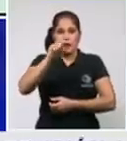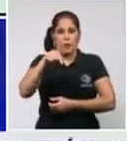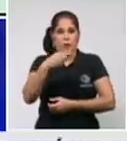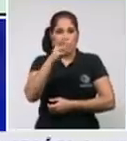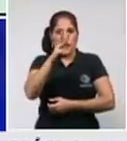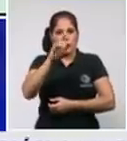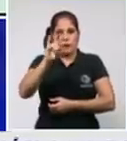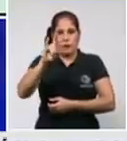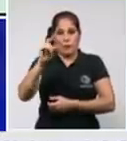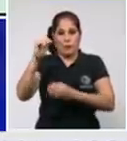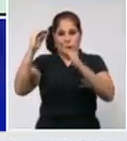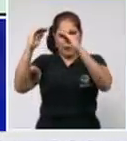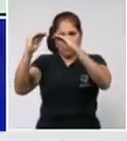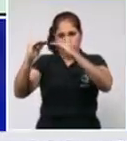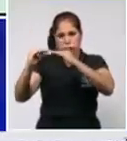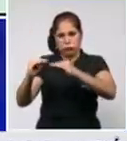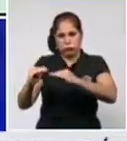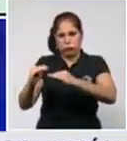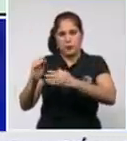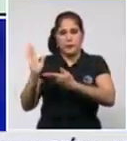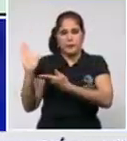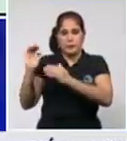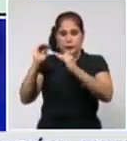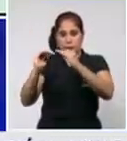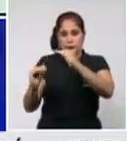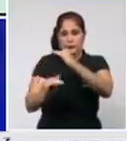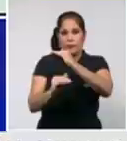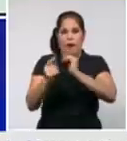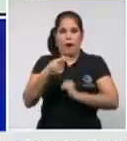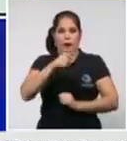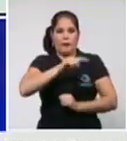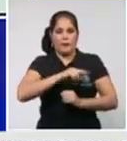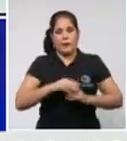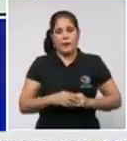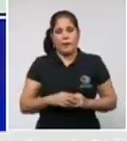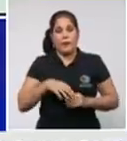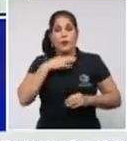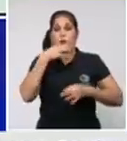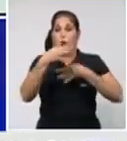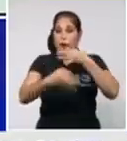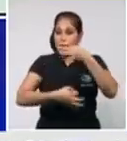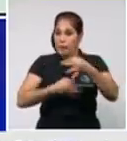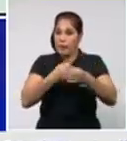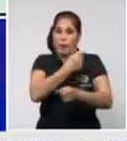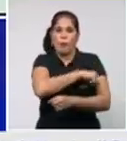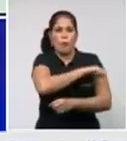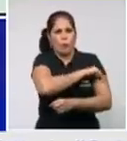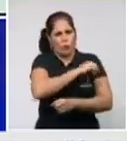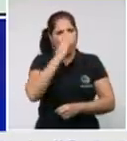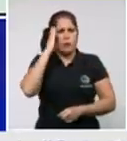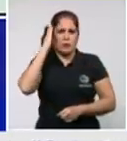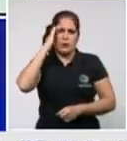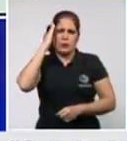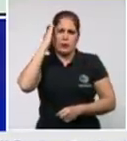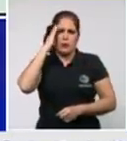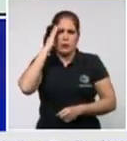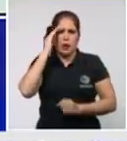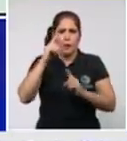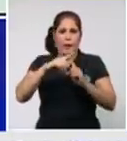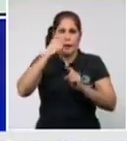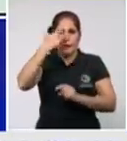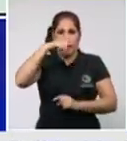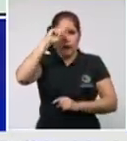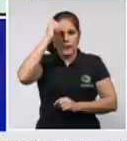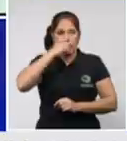0,39, con tasas inferiores a las del día de ayer. Estoy hablando, ya nuestra población lo conoce, de tasa de incidencia